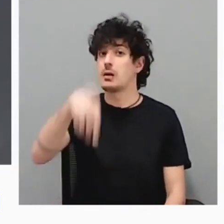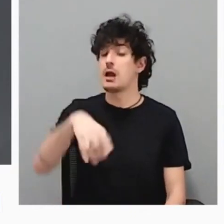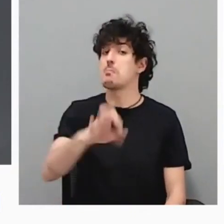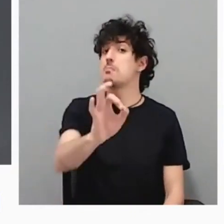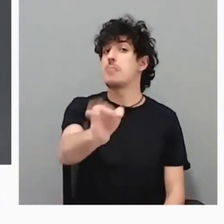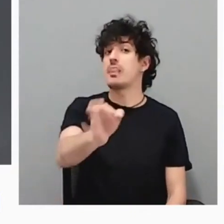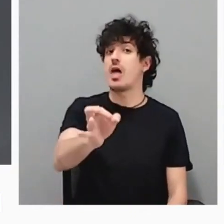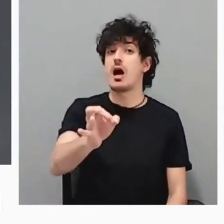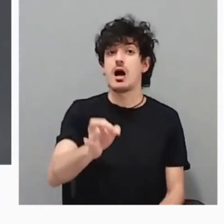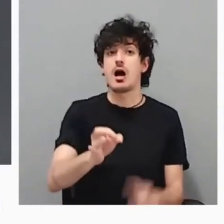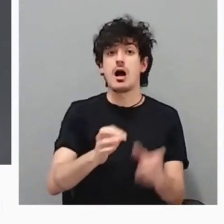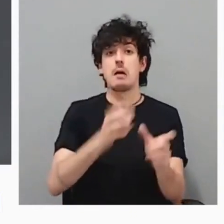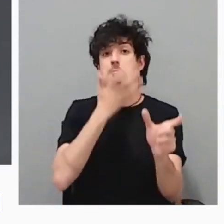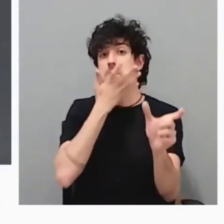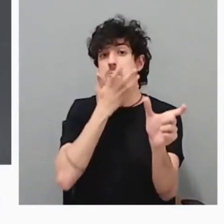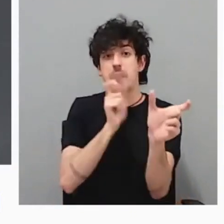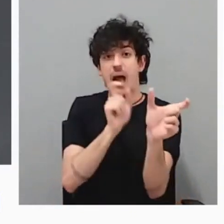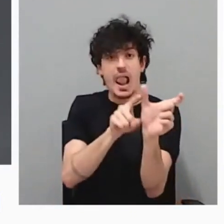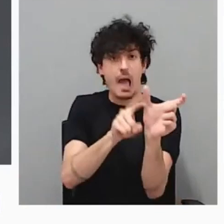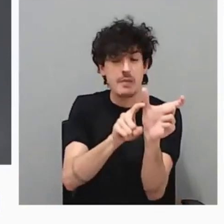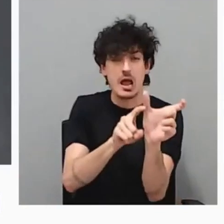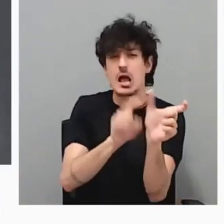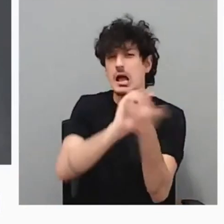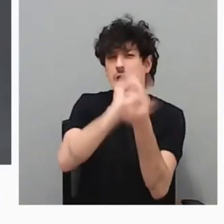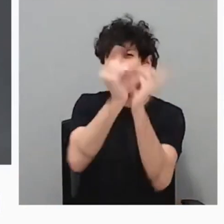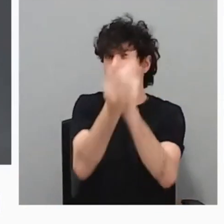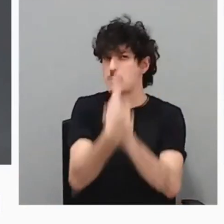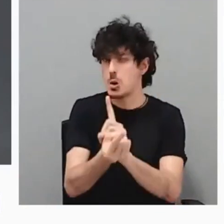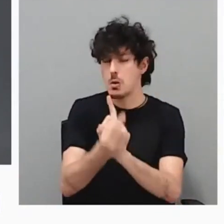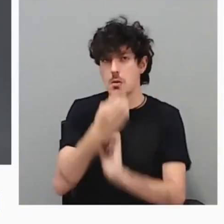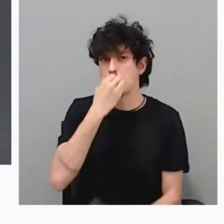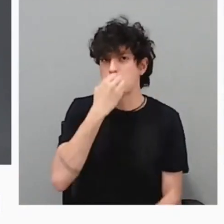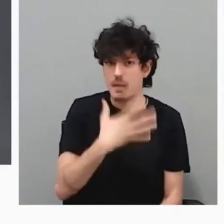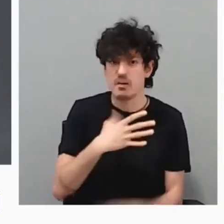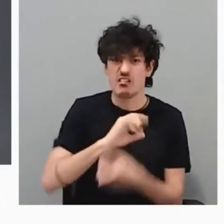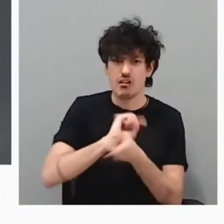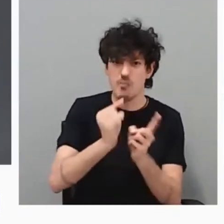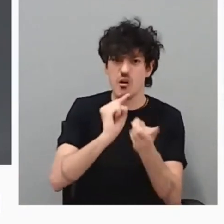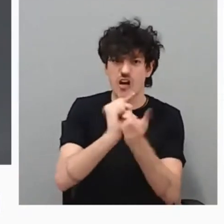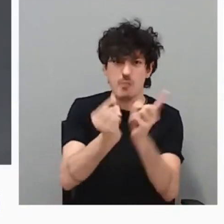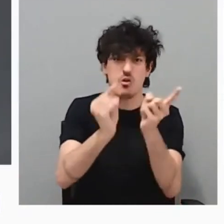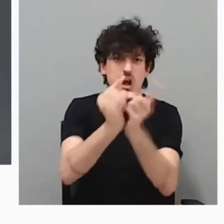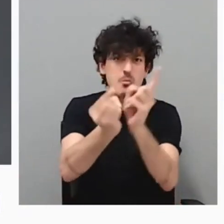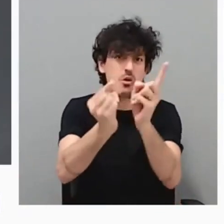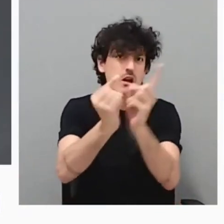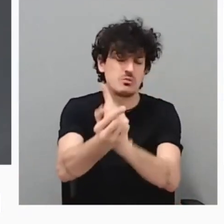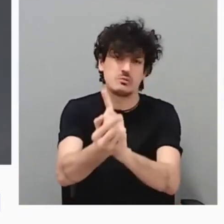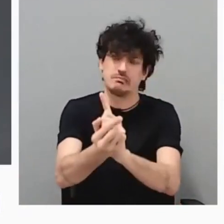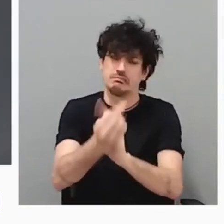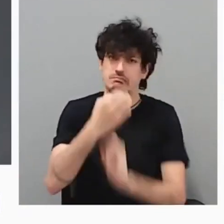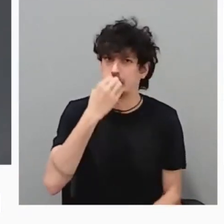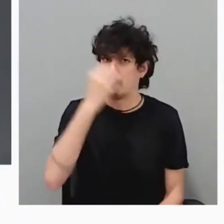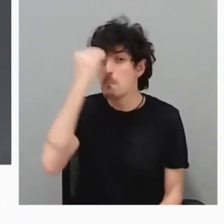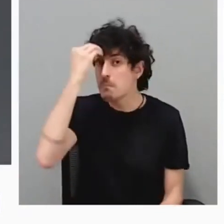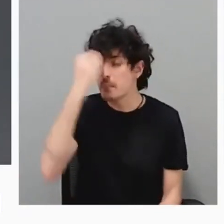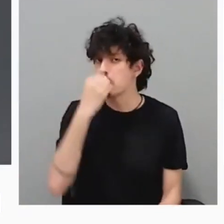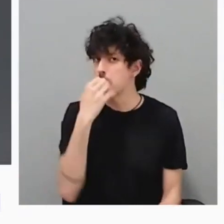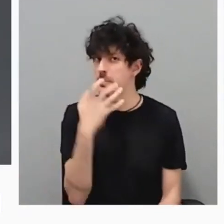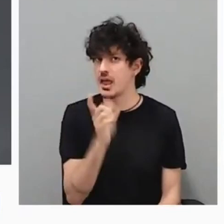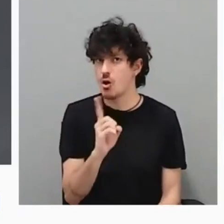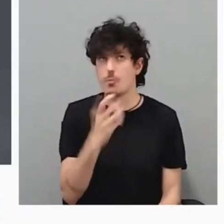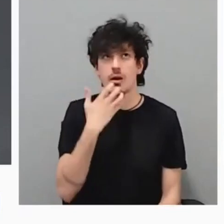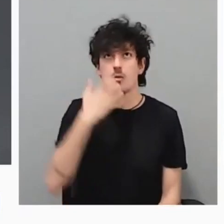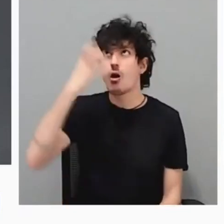palabra cambio, pero no se trata de estar cambiando todo el rato, ¿no?, sino quizás quedarse con las mejores ideas, las que han